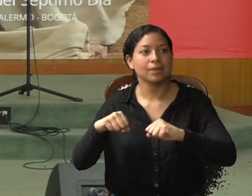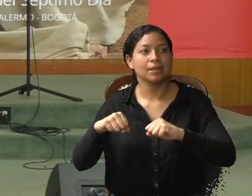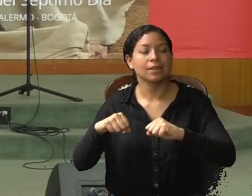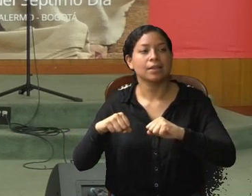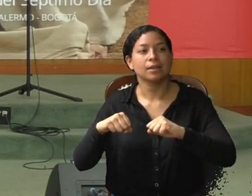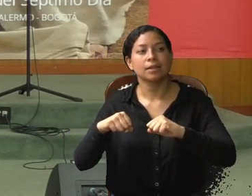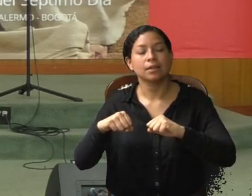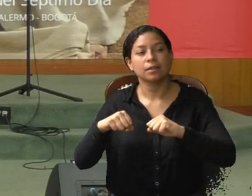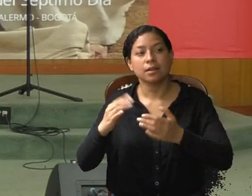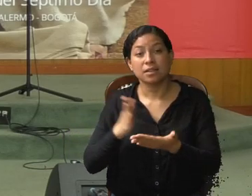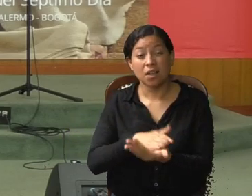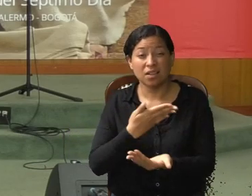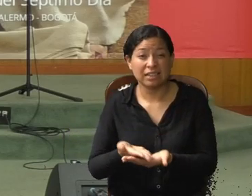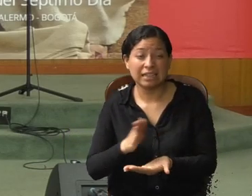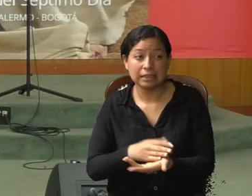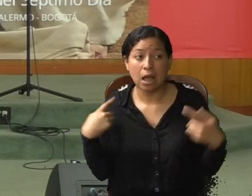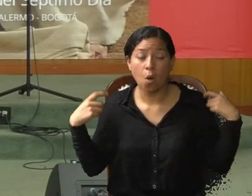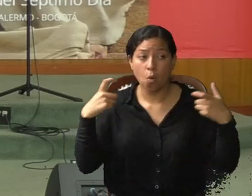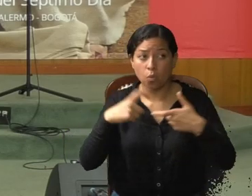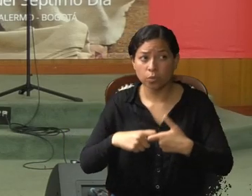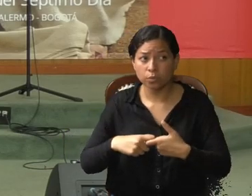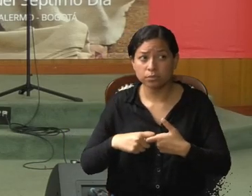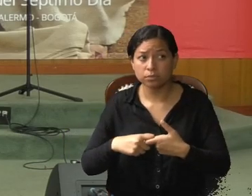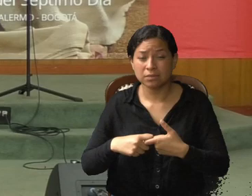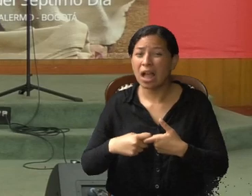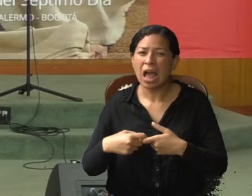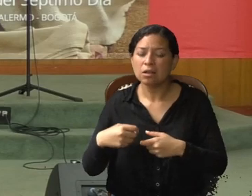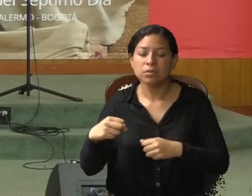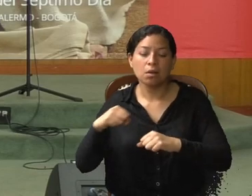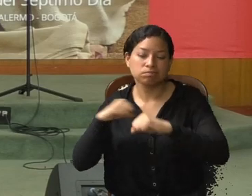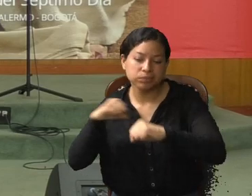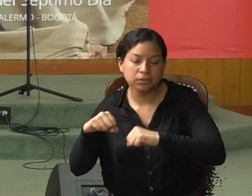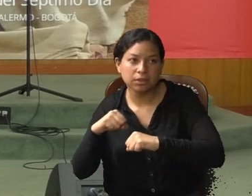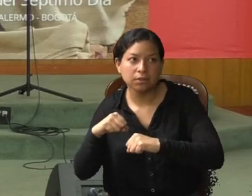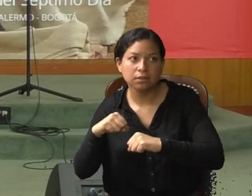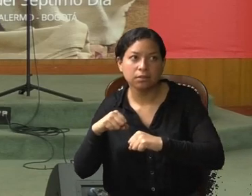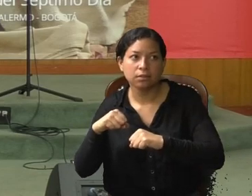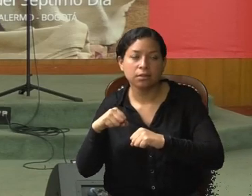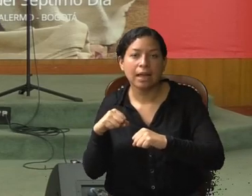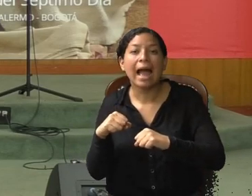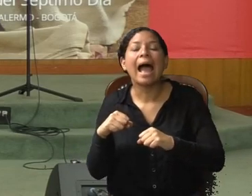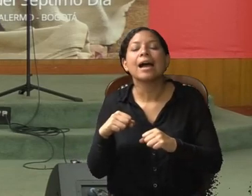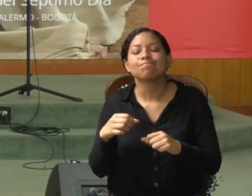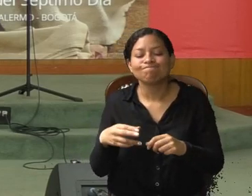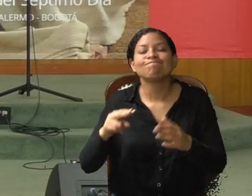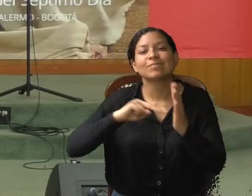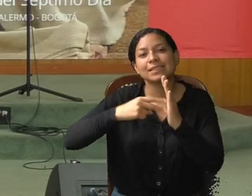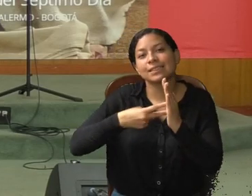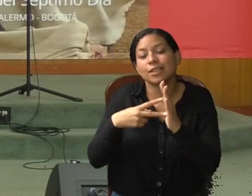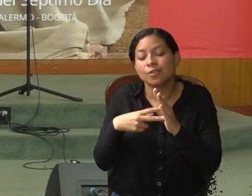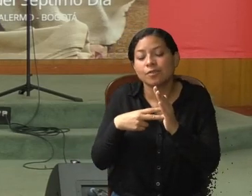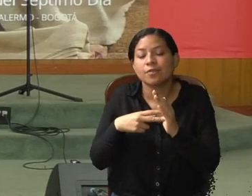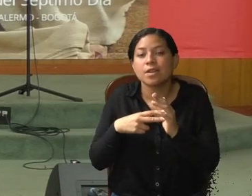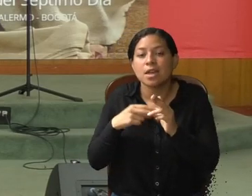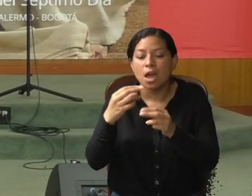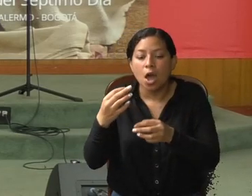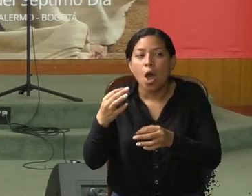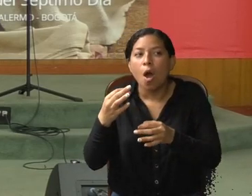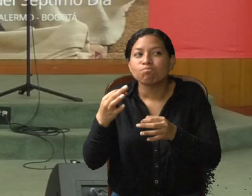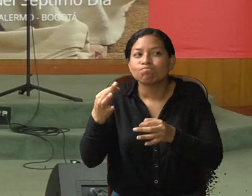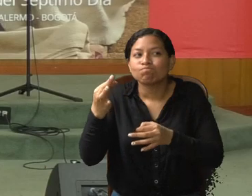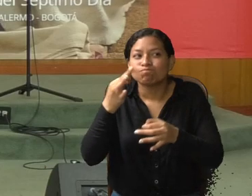traducir directamente al español, realmente no sería movía, sería empollaba. ¿Pero a ustedes les suena que diga